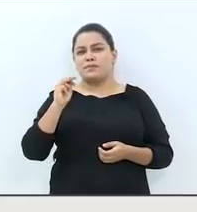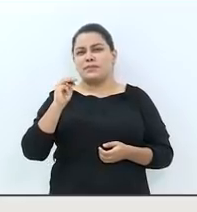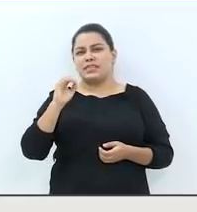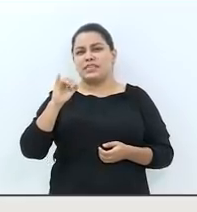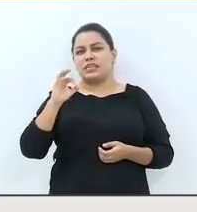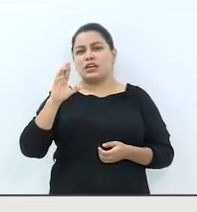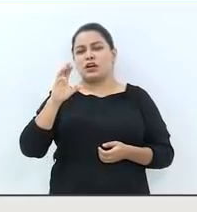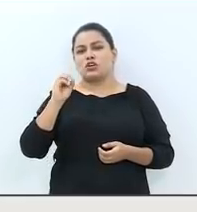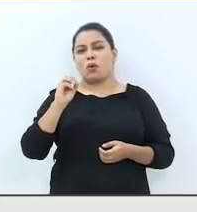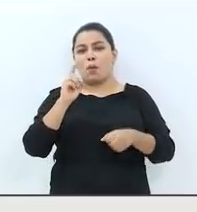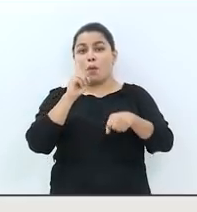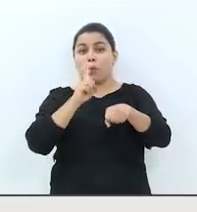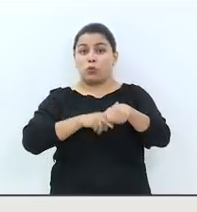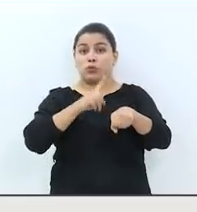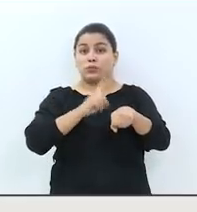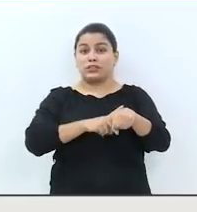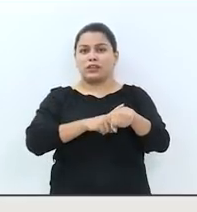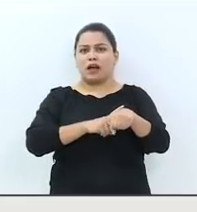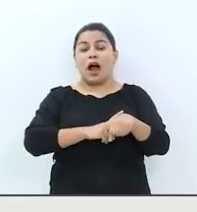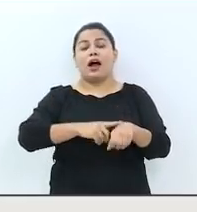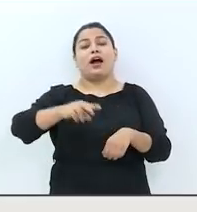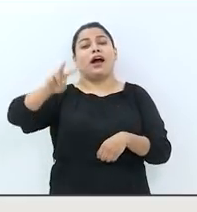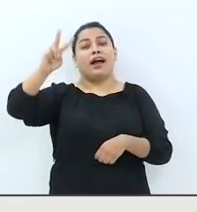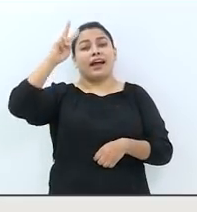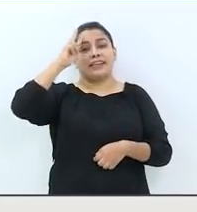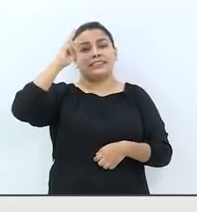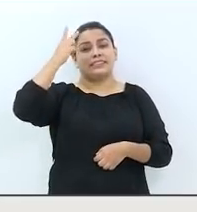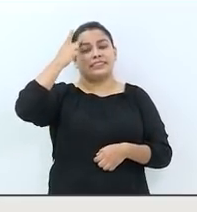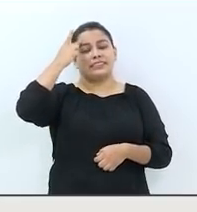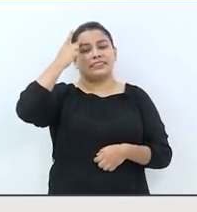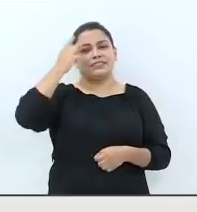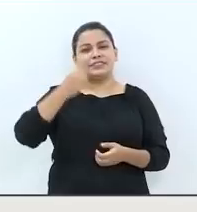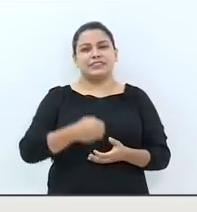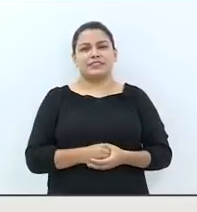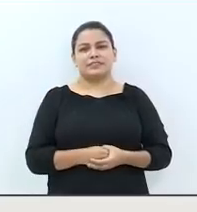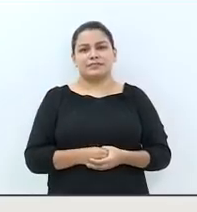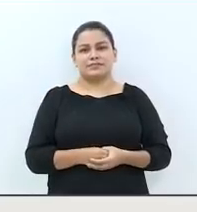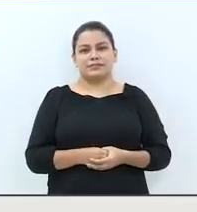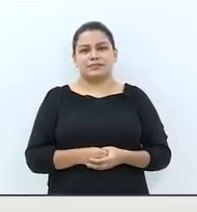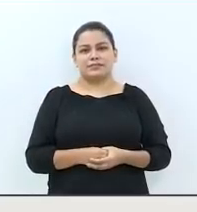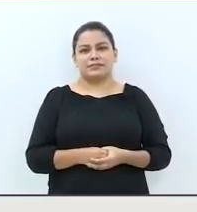Micromomentos, buenísimo. ¿Qué quiere decir esto? Parar.